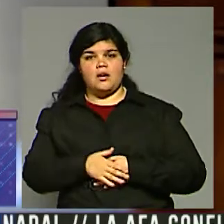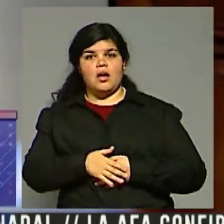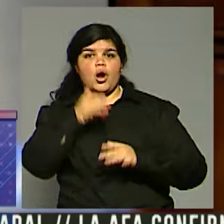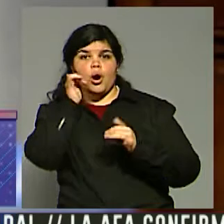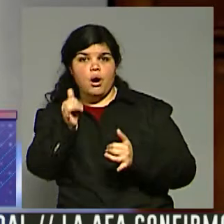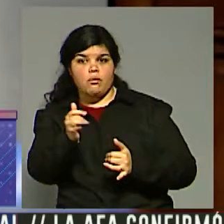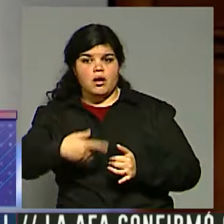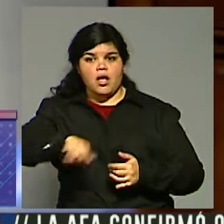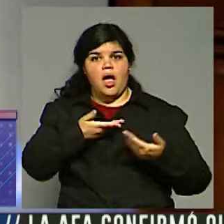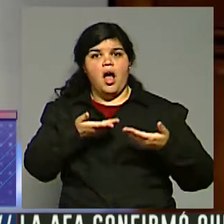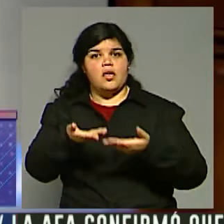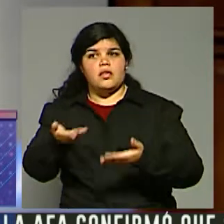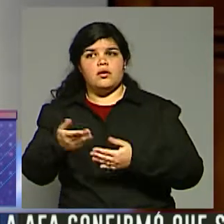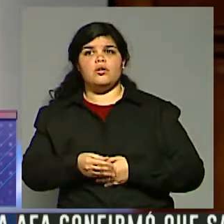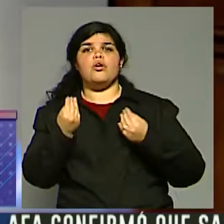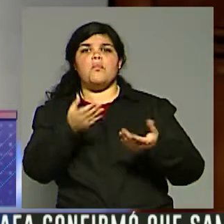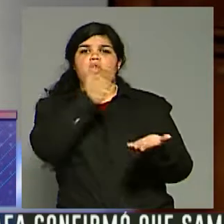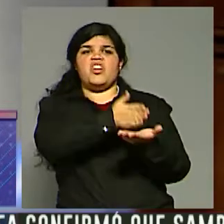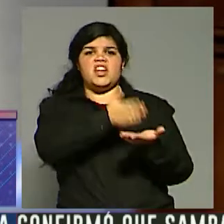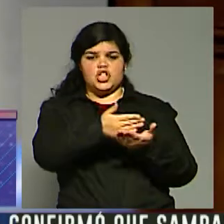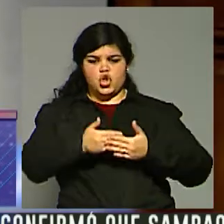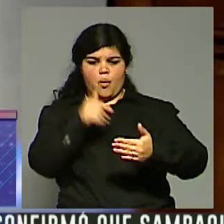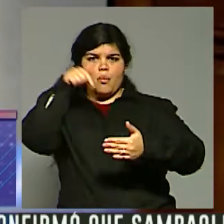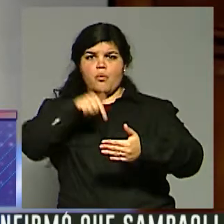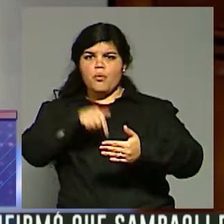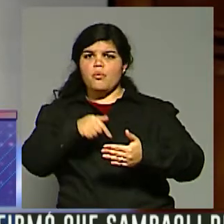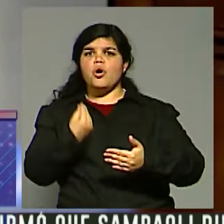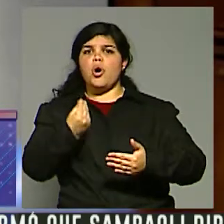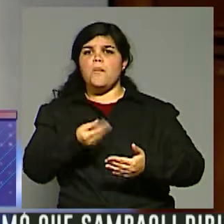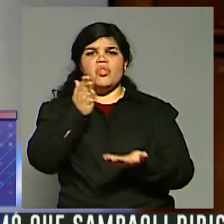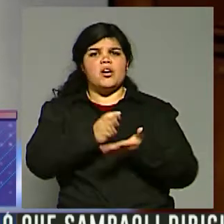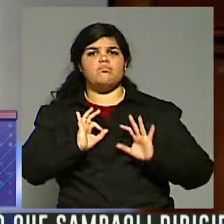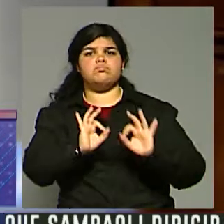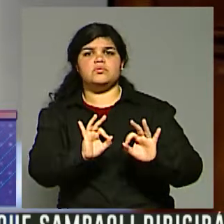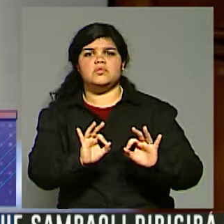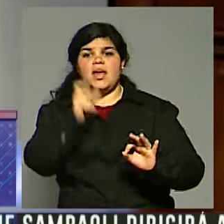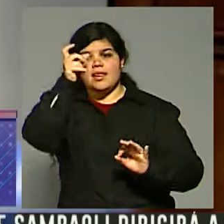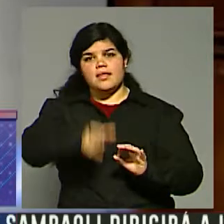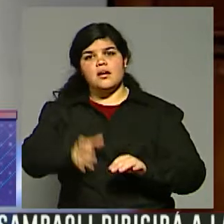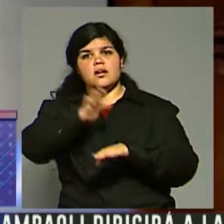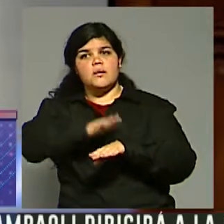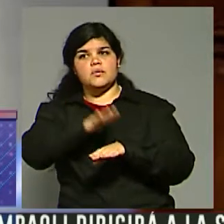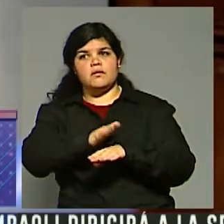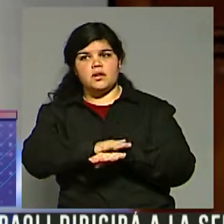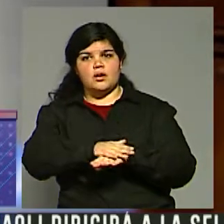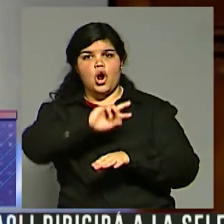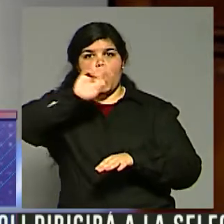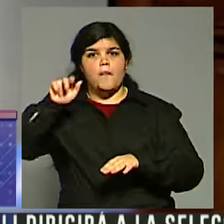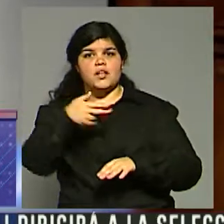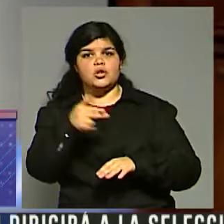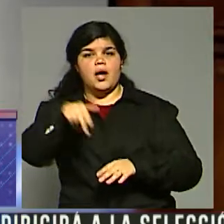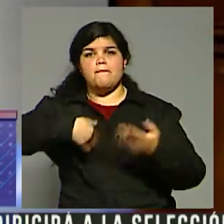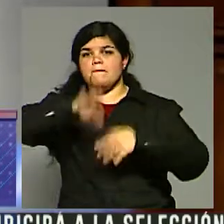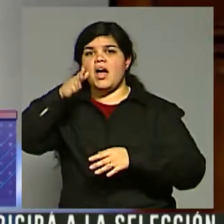sostener entonces que el derecho del feto es absoluto? Si el órgano encargado de la interpretación y aplicación de la Convención prioriza a la